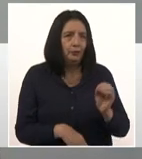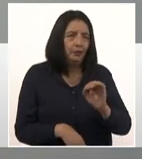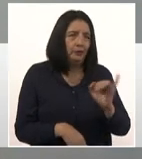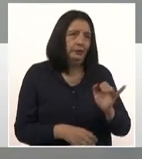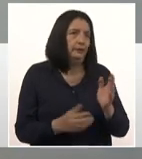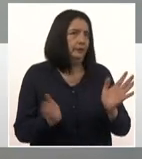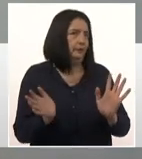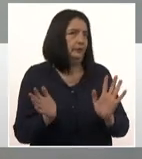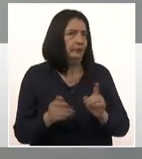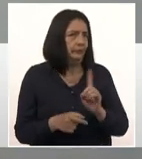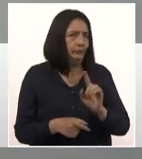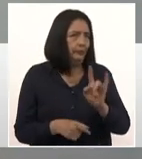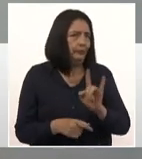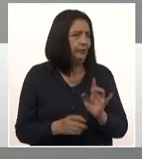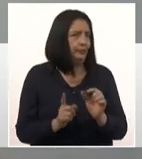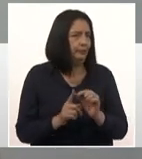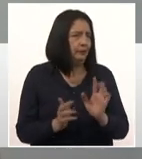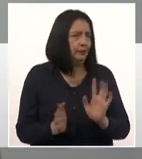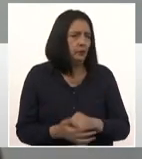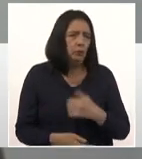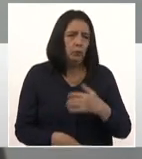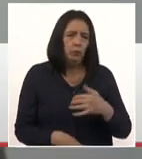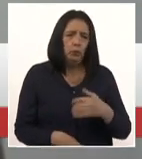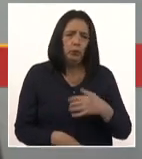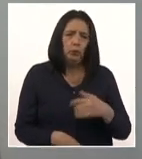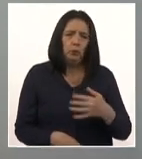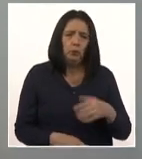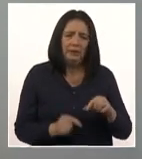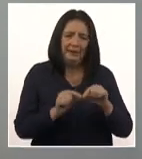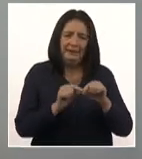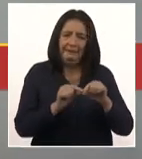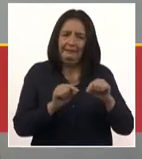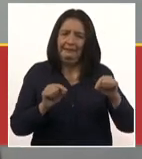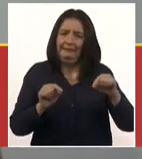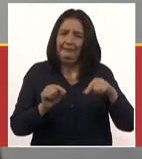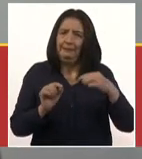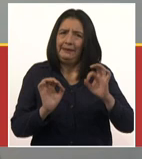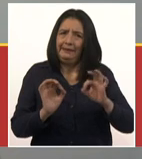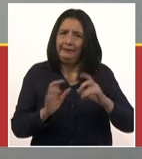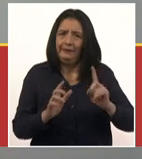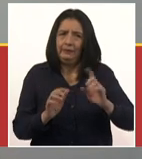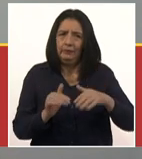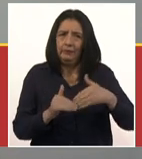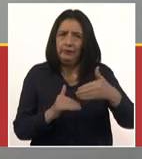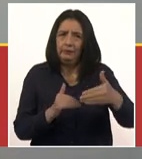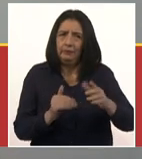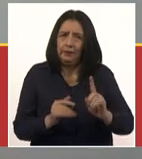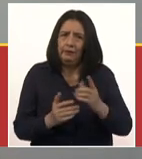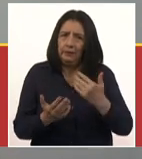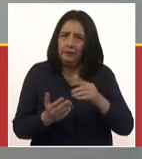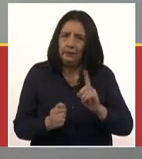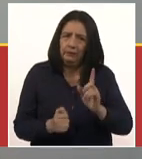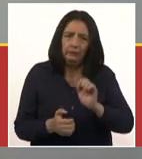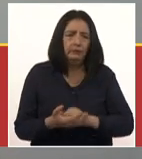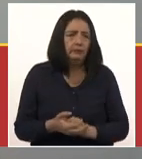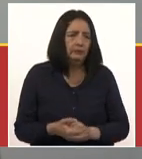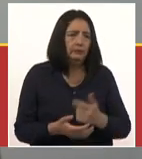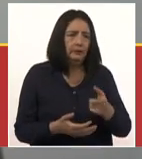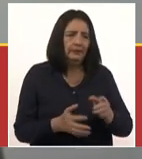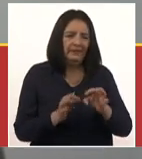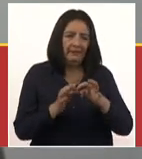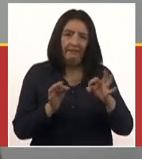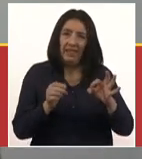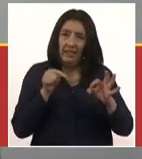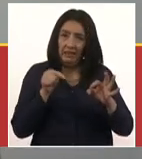O sea, es sencillamente una línea roja que nadie debe cruzar. Y por lo tanto, es la